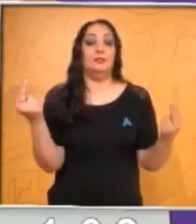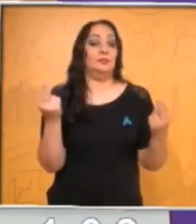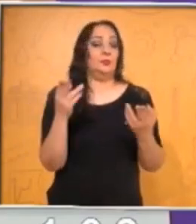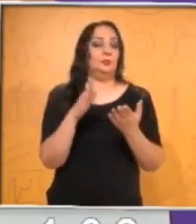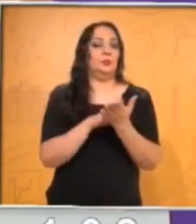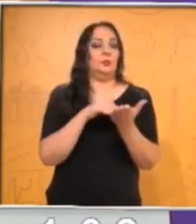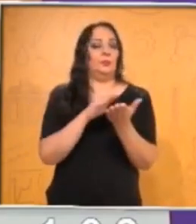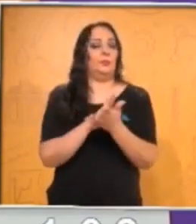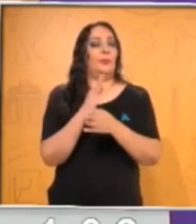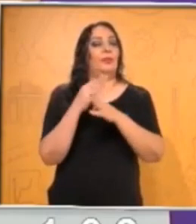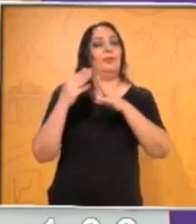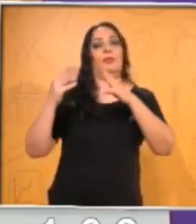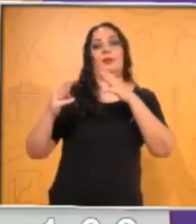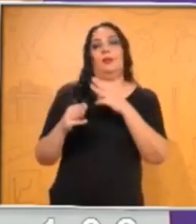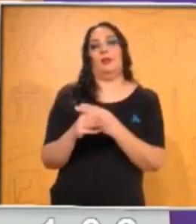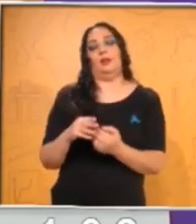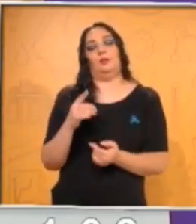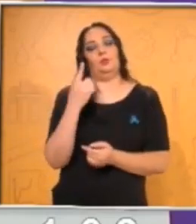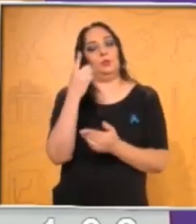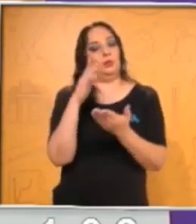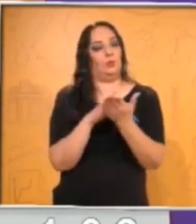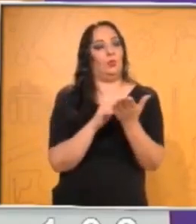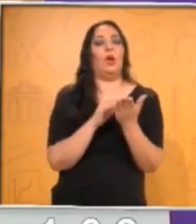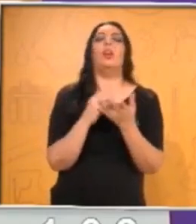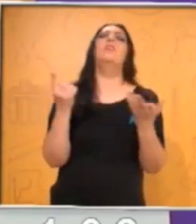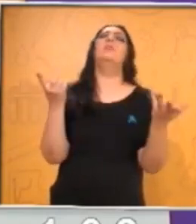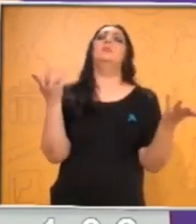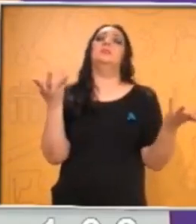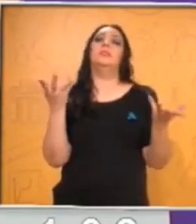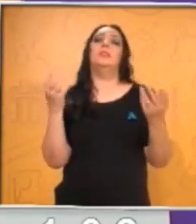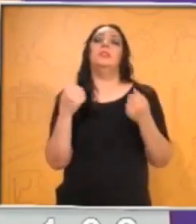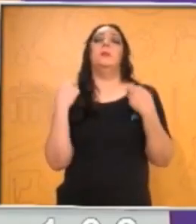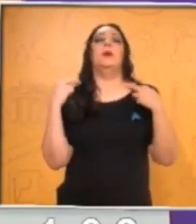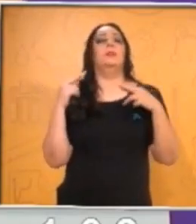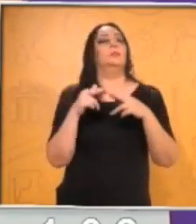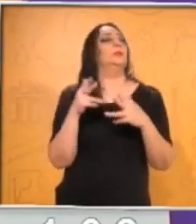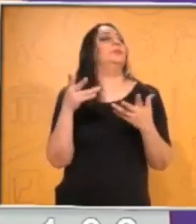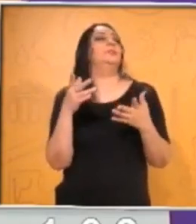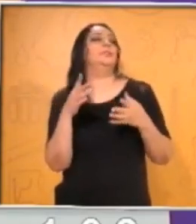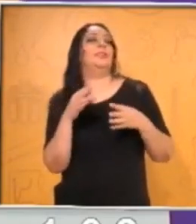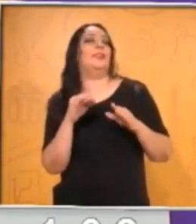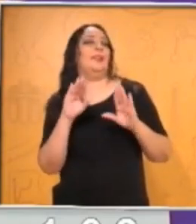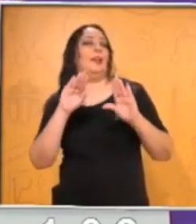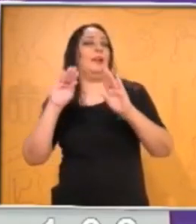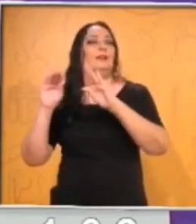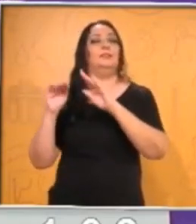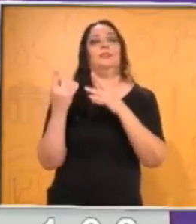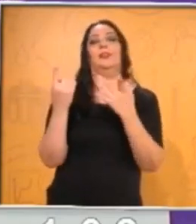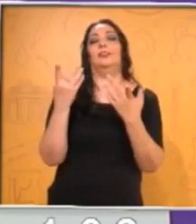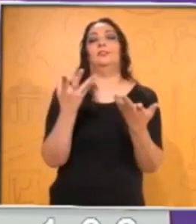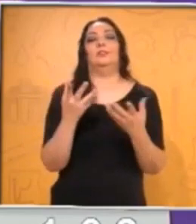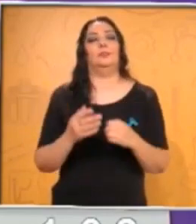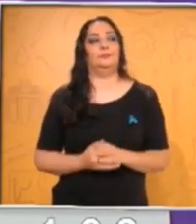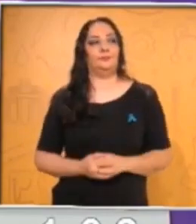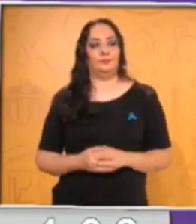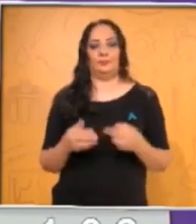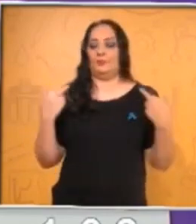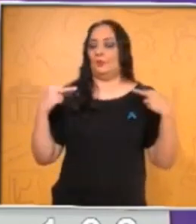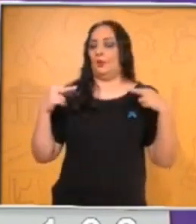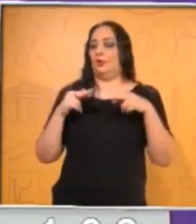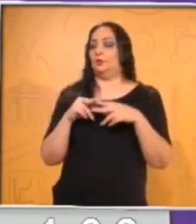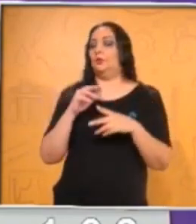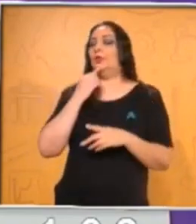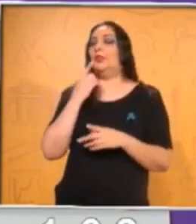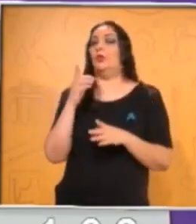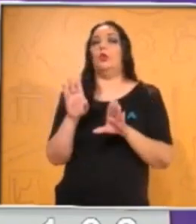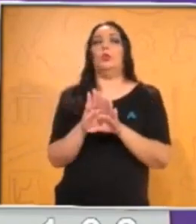acá nuestro material, que va a ser una hoja. Maestra, ¿qué vamos a hacer? La maestra nos va a enseñar a hacer algo. Muy bien. El maestro Martín ya te enseñó cómo